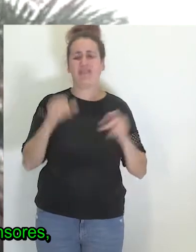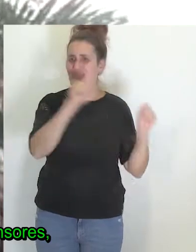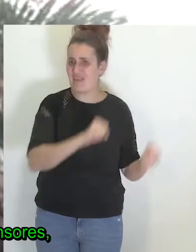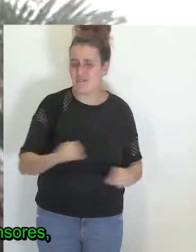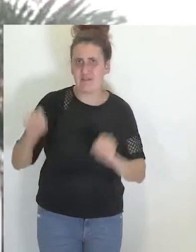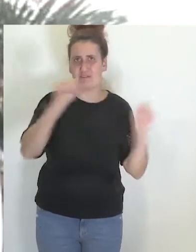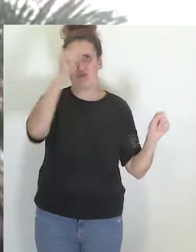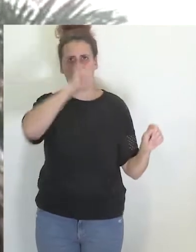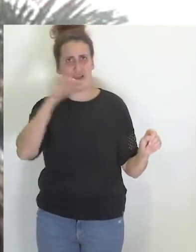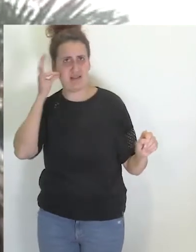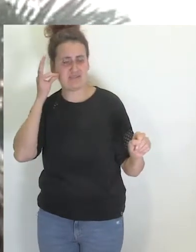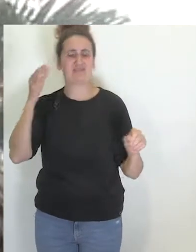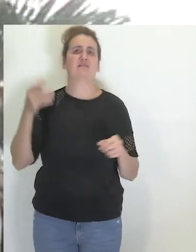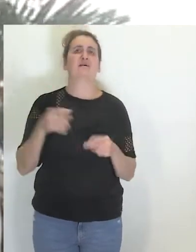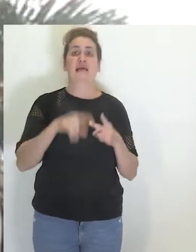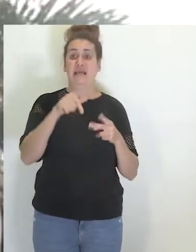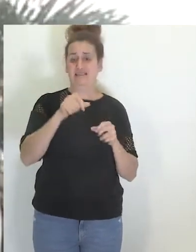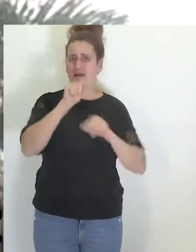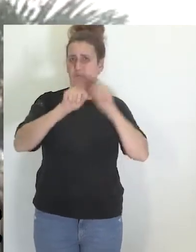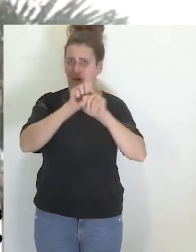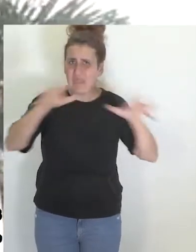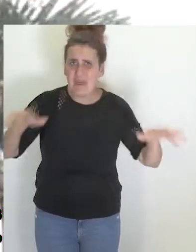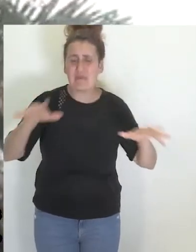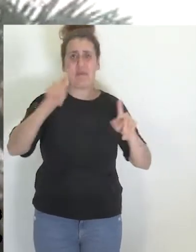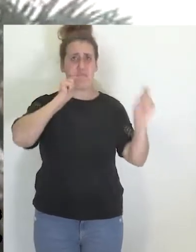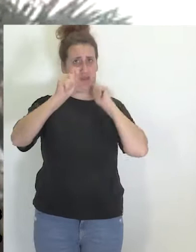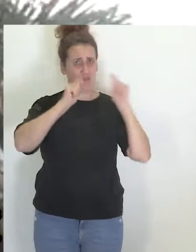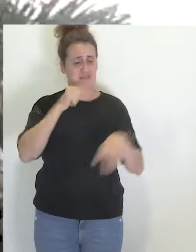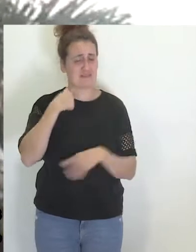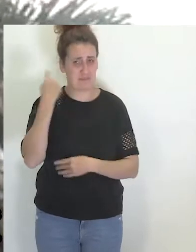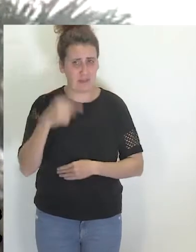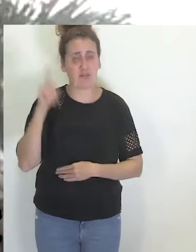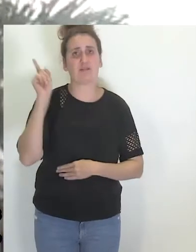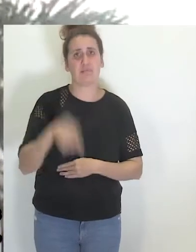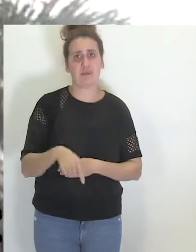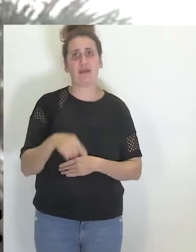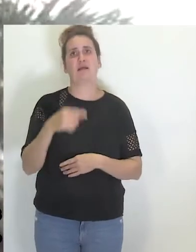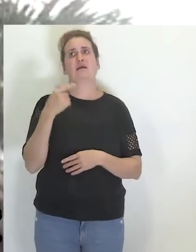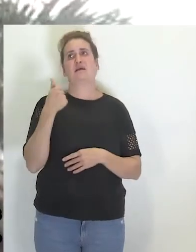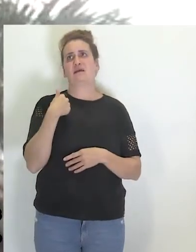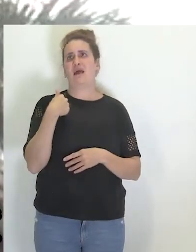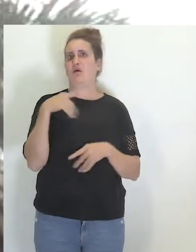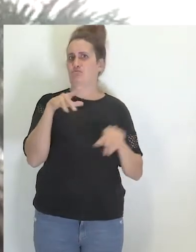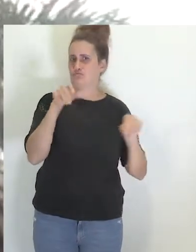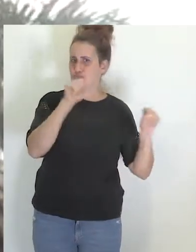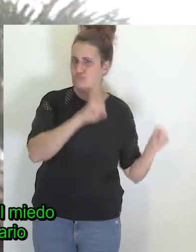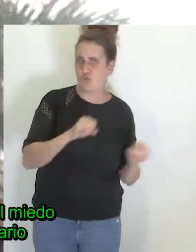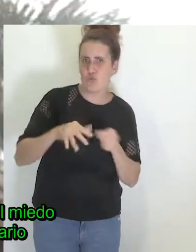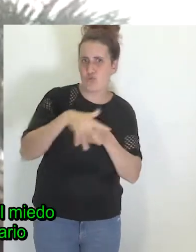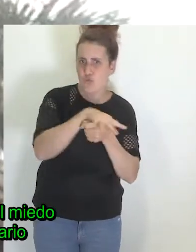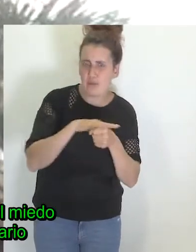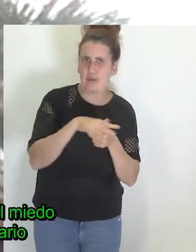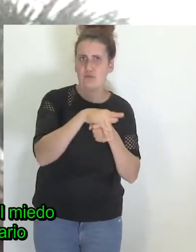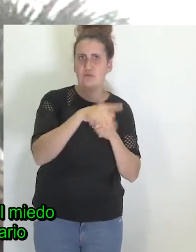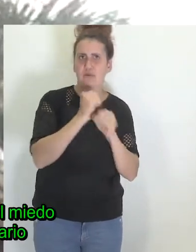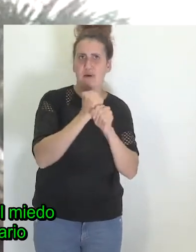defensoras, defensores en esta pandemia, hemos perdido periodistas que han estado cubriendo y